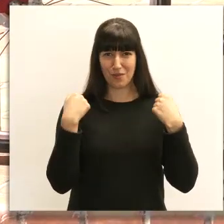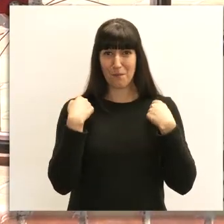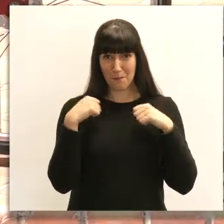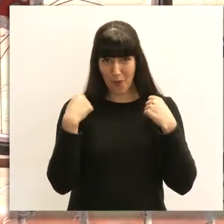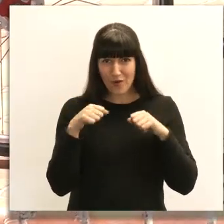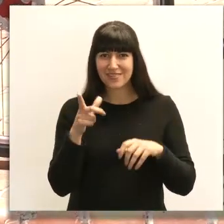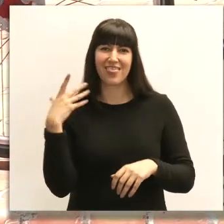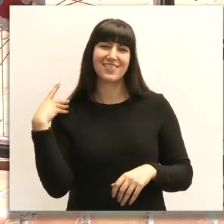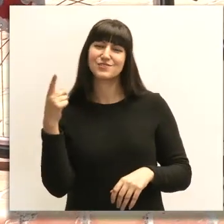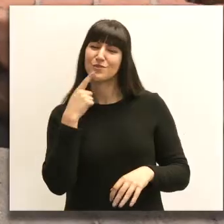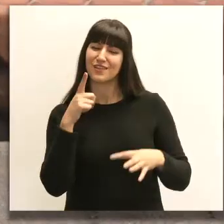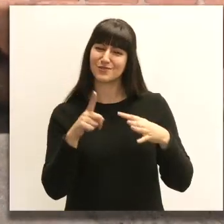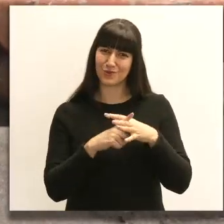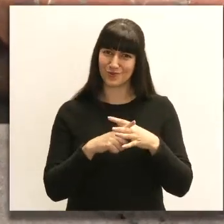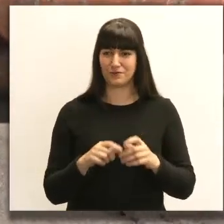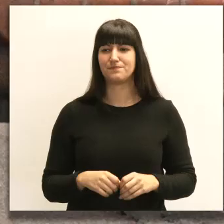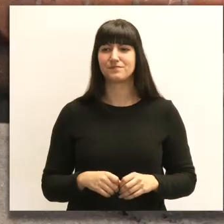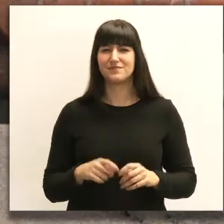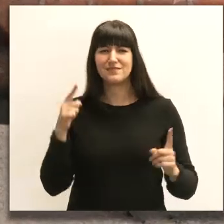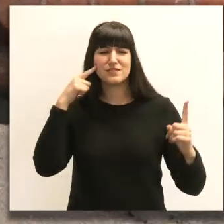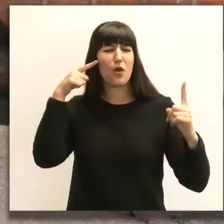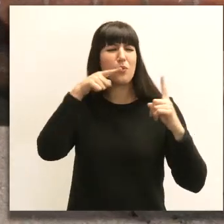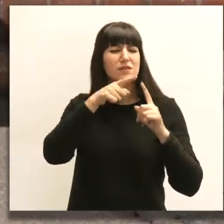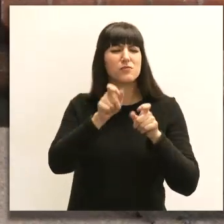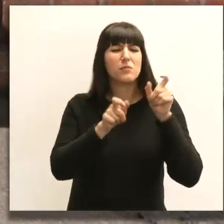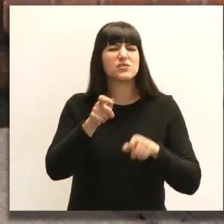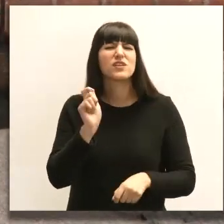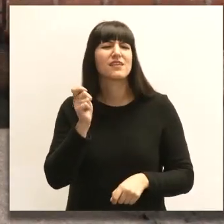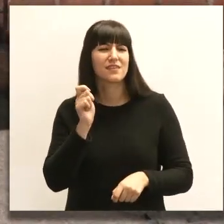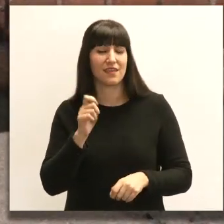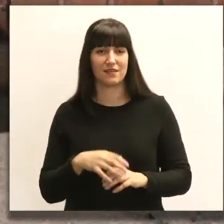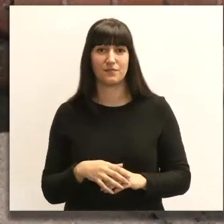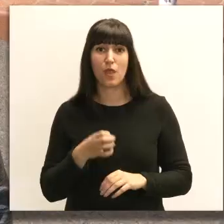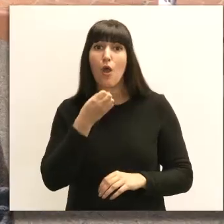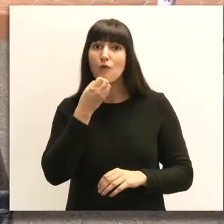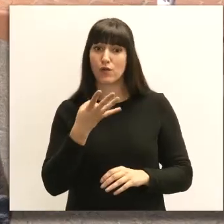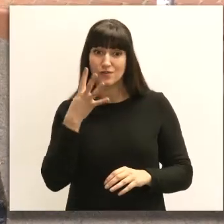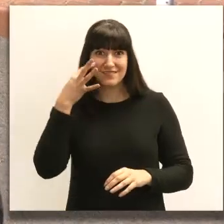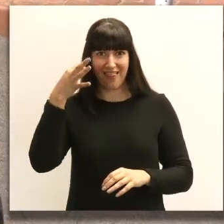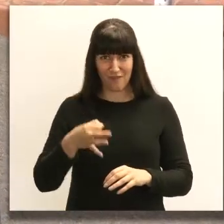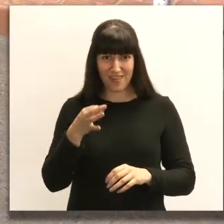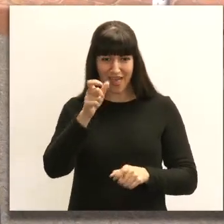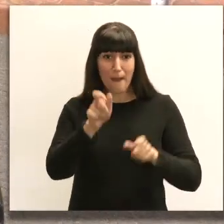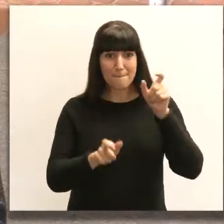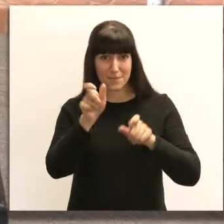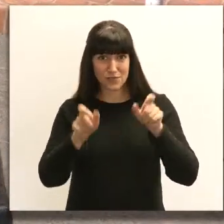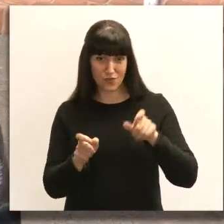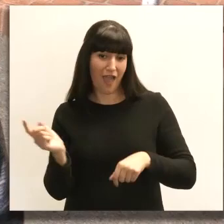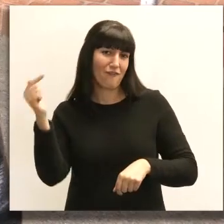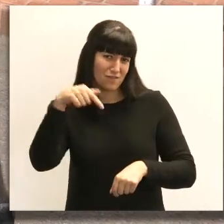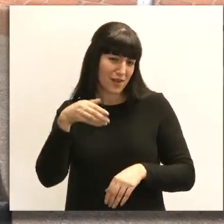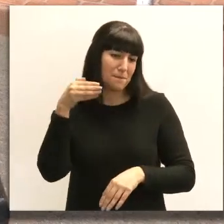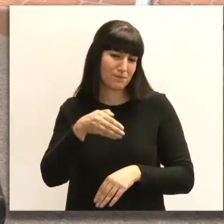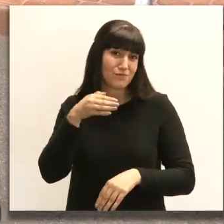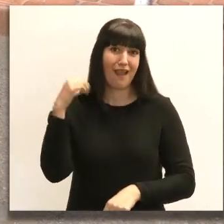de Deportes y Dirección de Políticas Inclusivas. ¿A qué personas está dirigida esta donación? Bueno, sí, en realidad usuarios